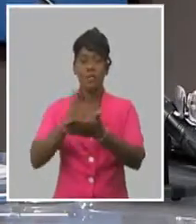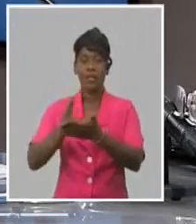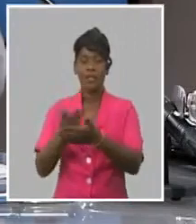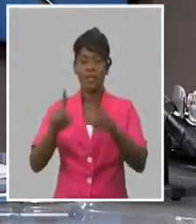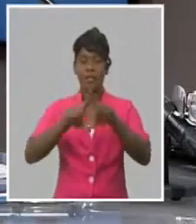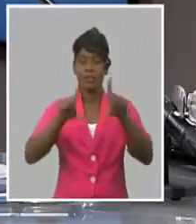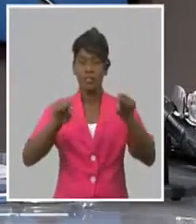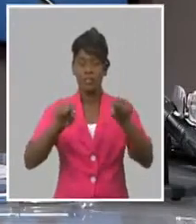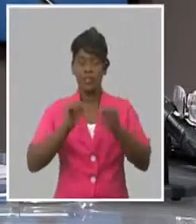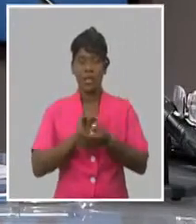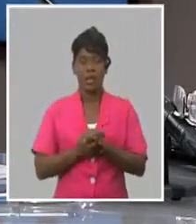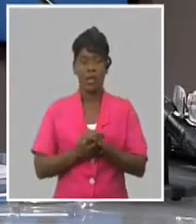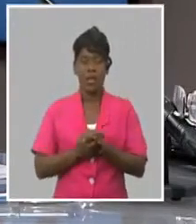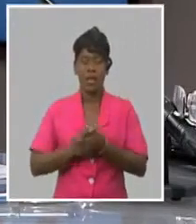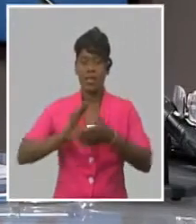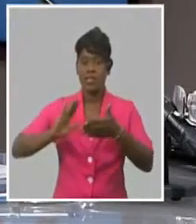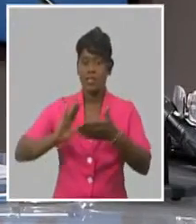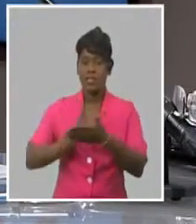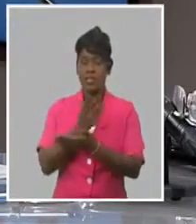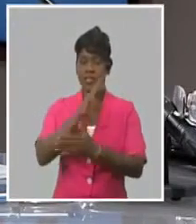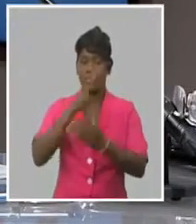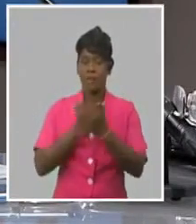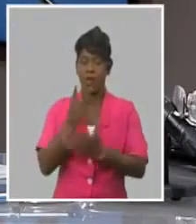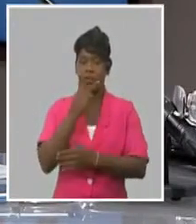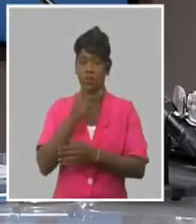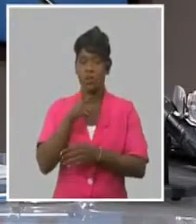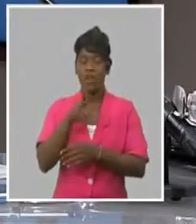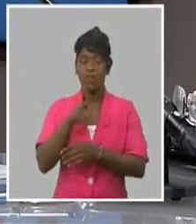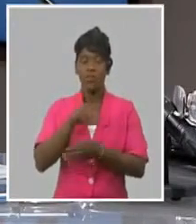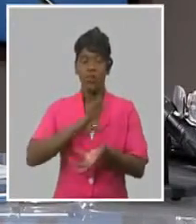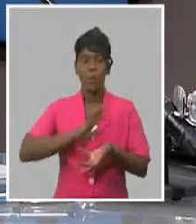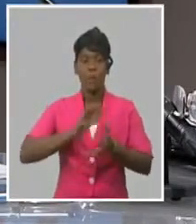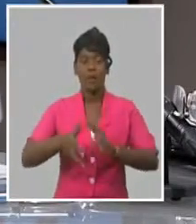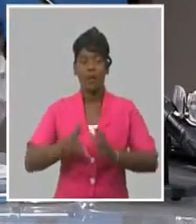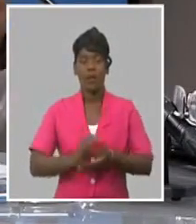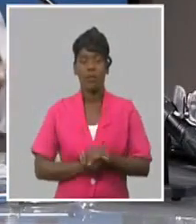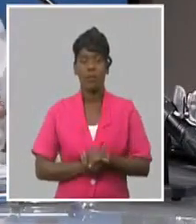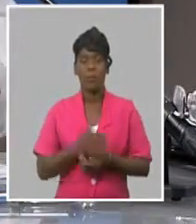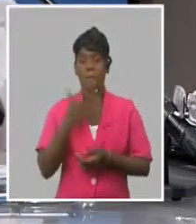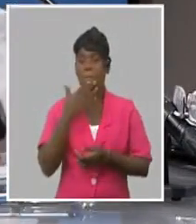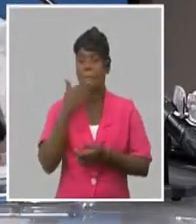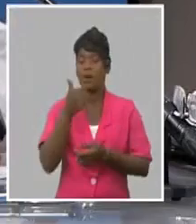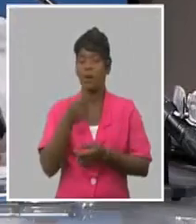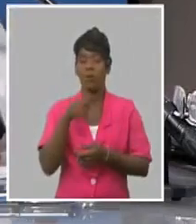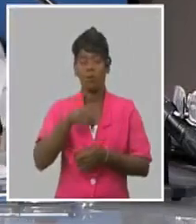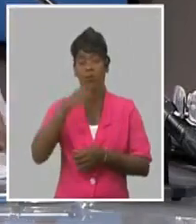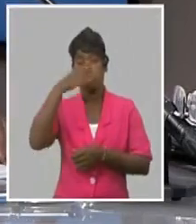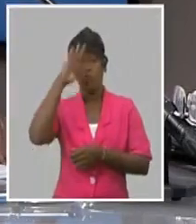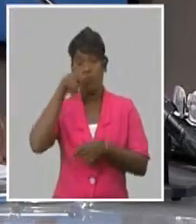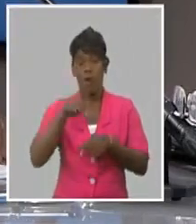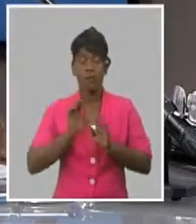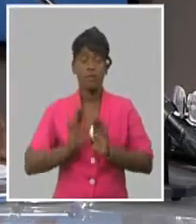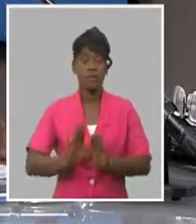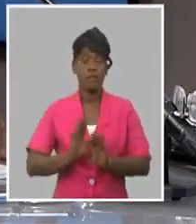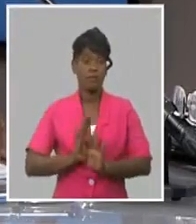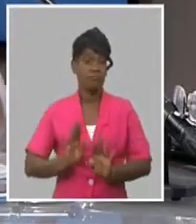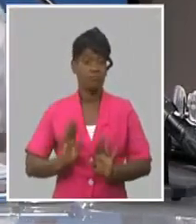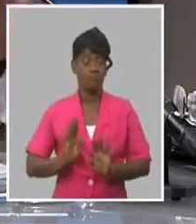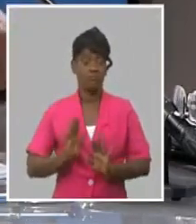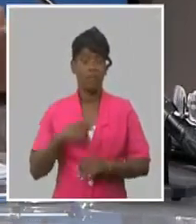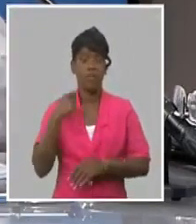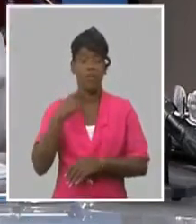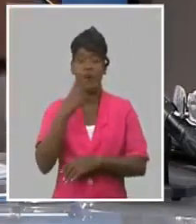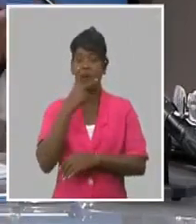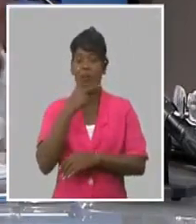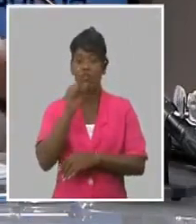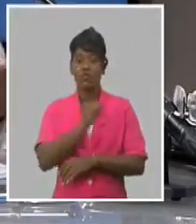día y ponerlo todo en el salario era extremadamente complicado. Porque estamos en Cuba. Y yo